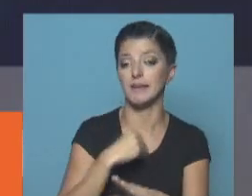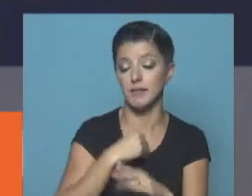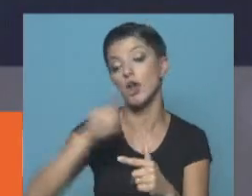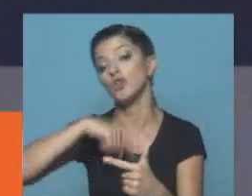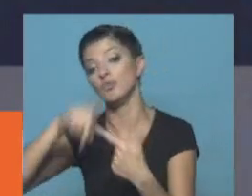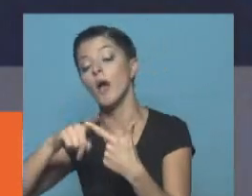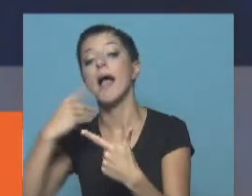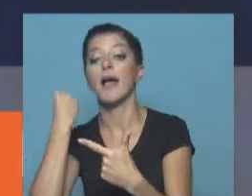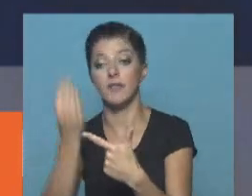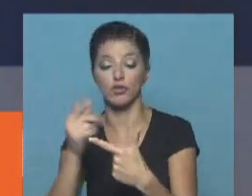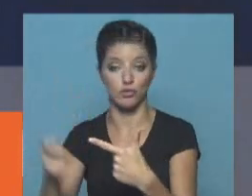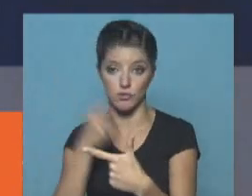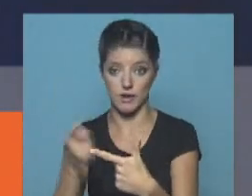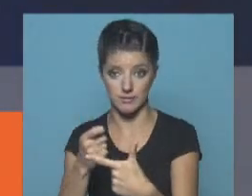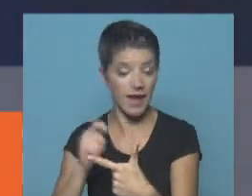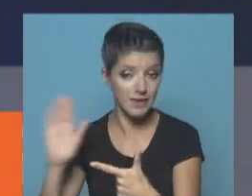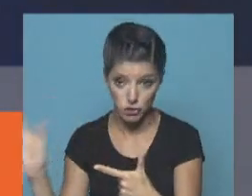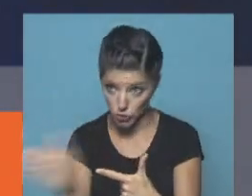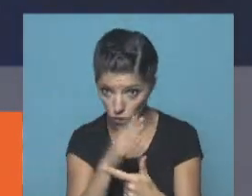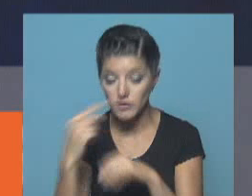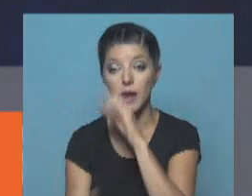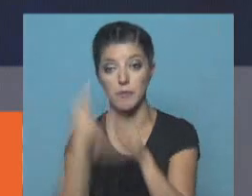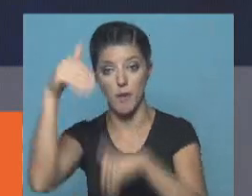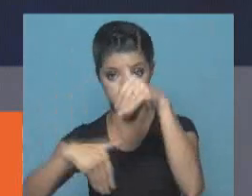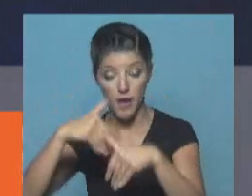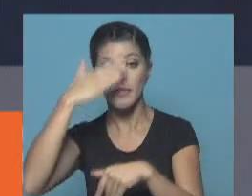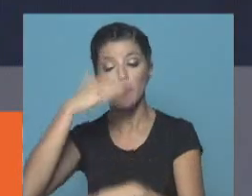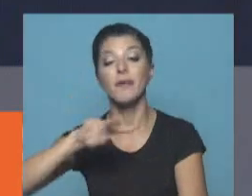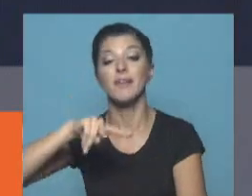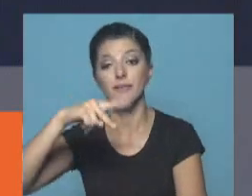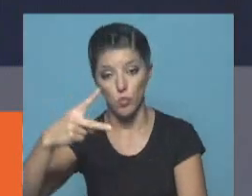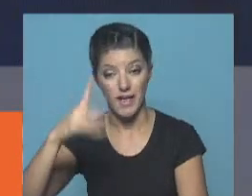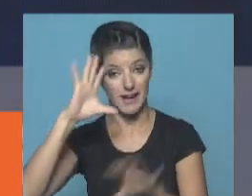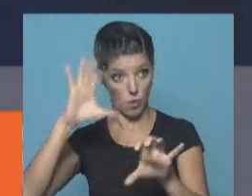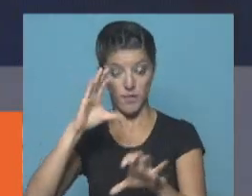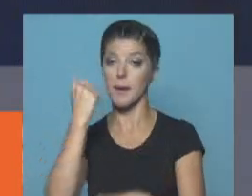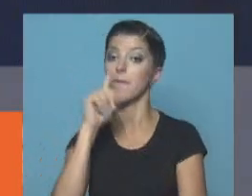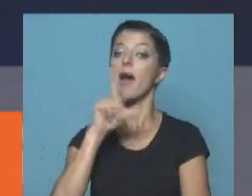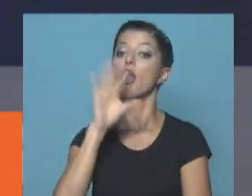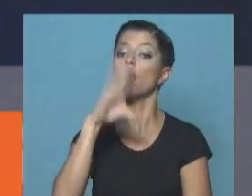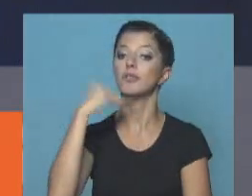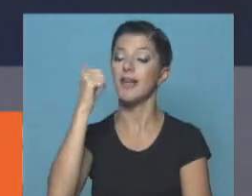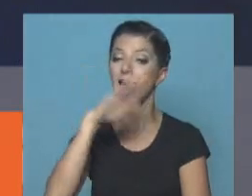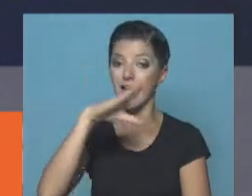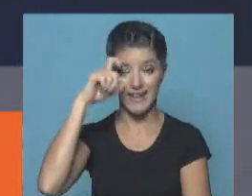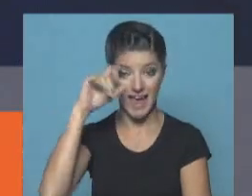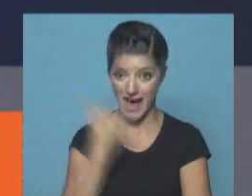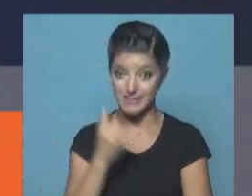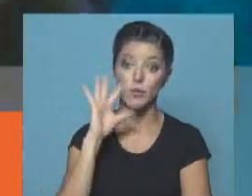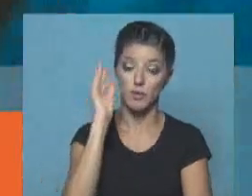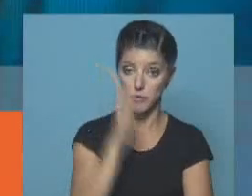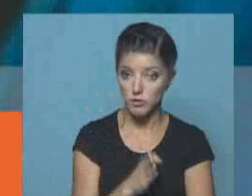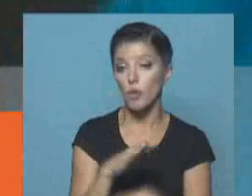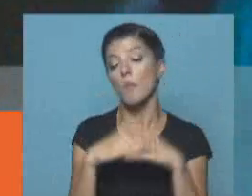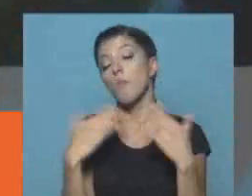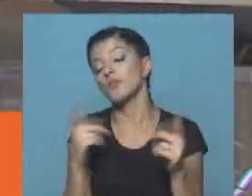eh Y todos se encontrarán seguramente en la primera vuelta y después en balotas recordemos que en chile hay balotas con 50% por lo que es probable que Piñera